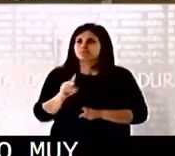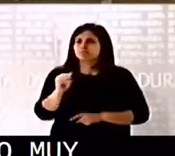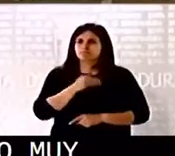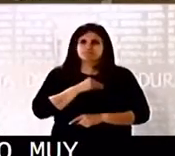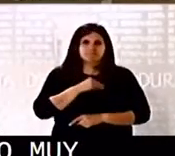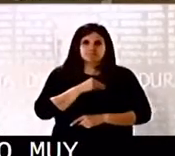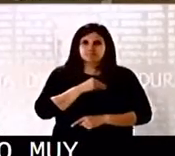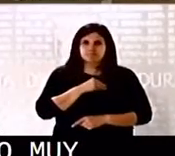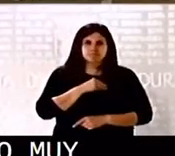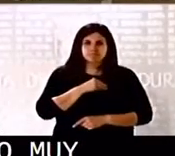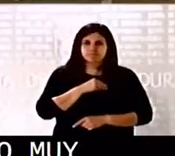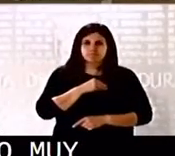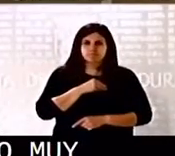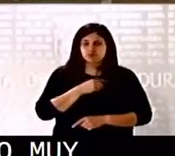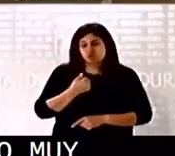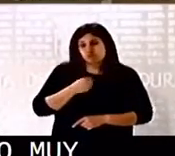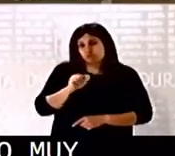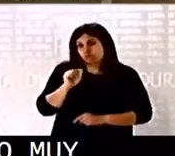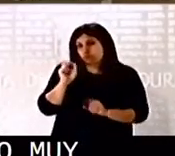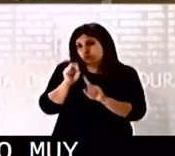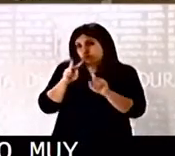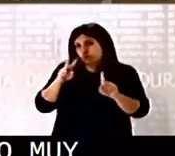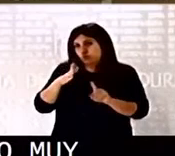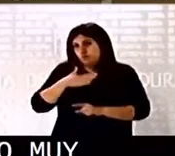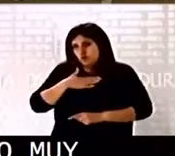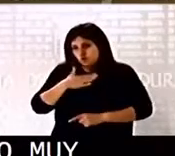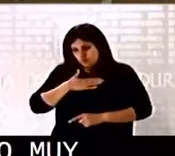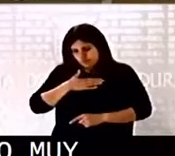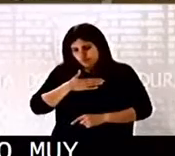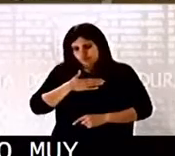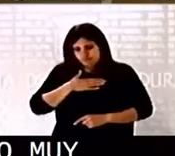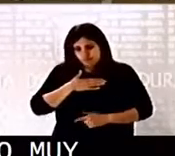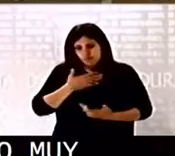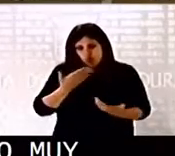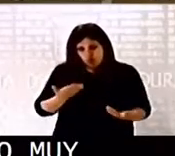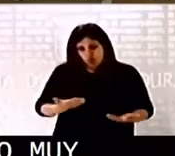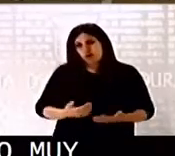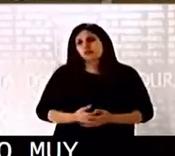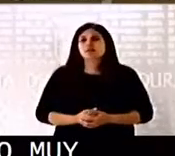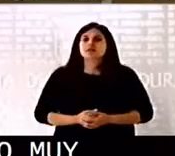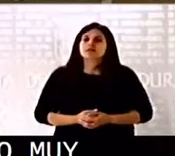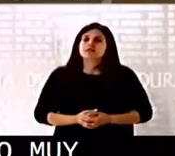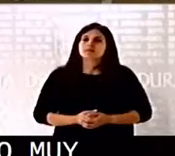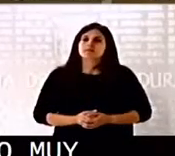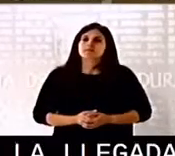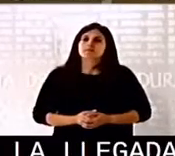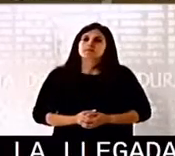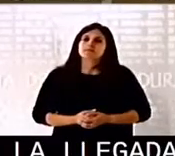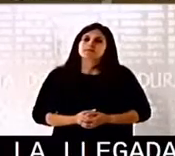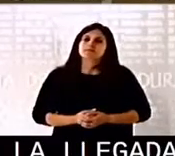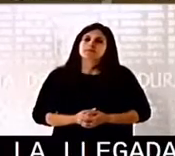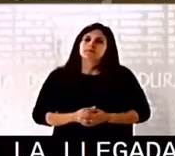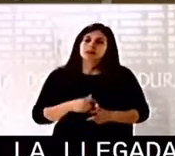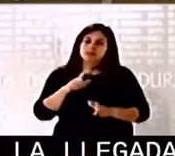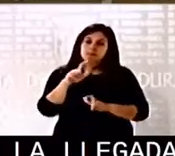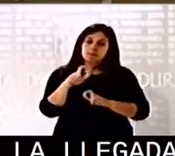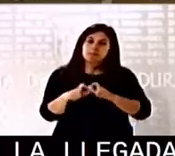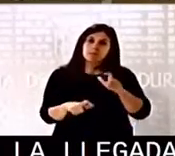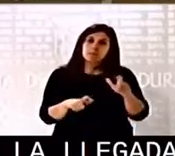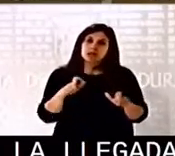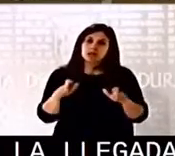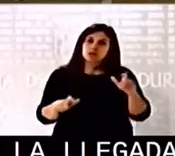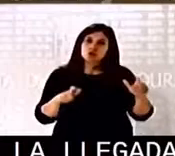desde mi punto de vista, que es la llegada masiva